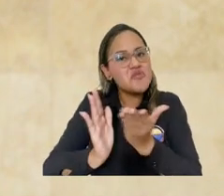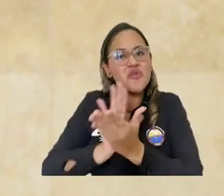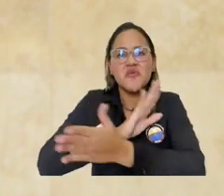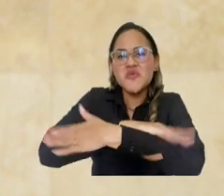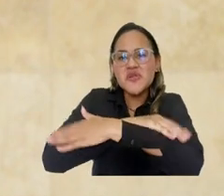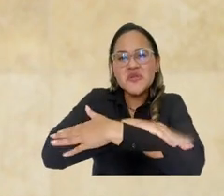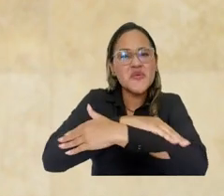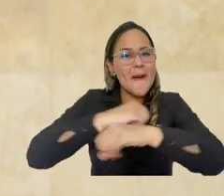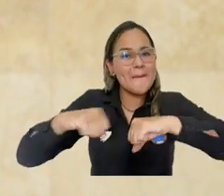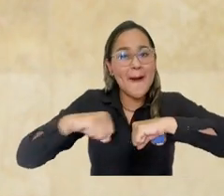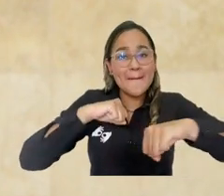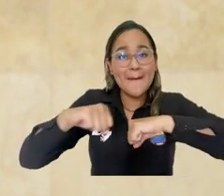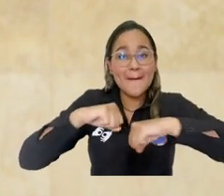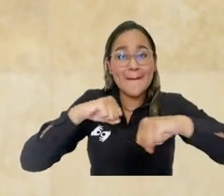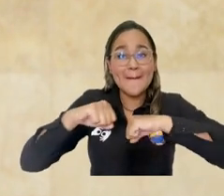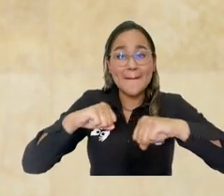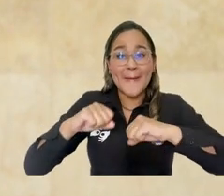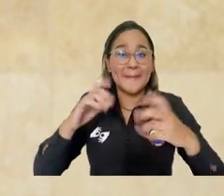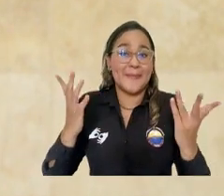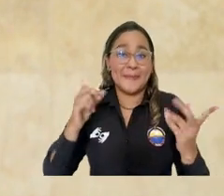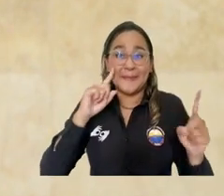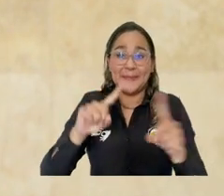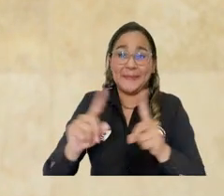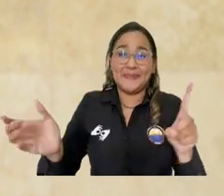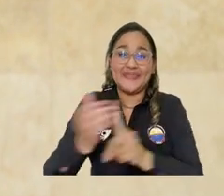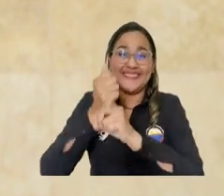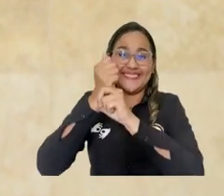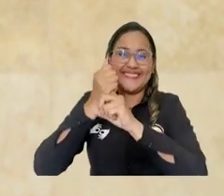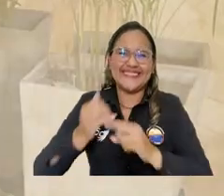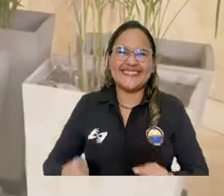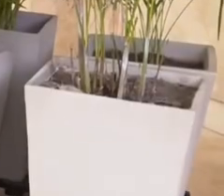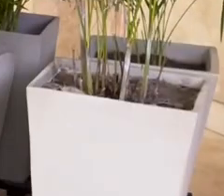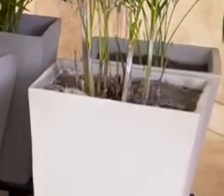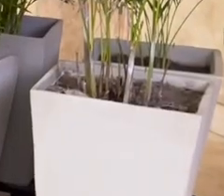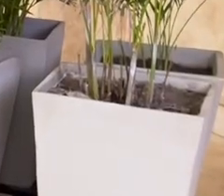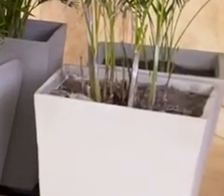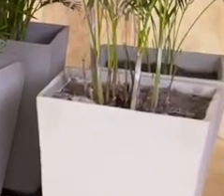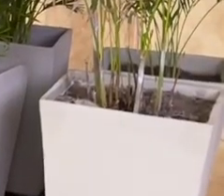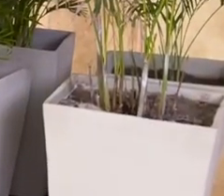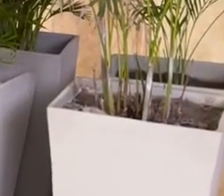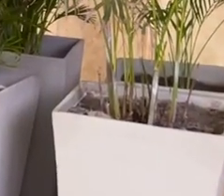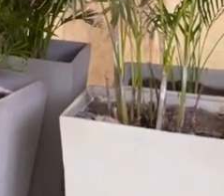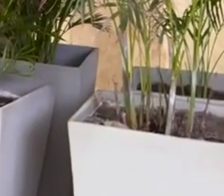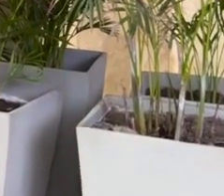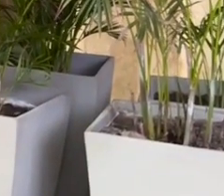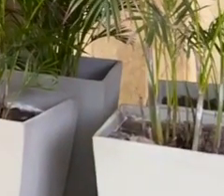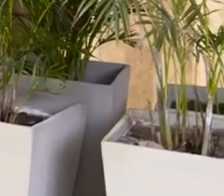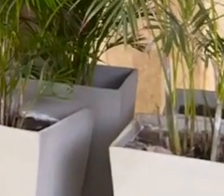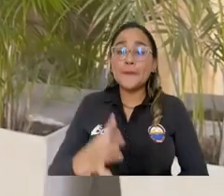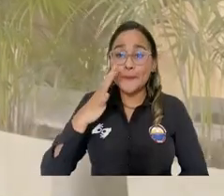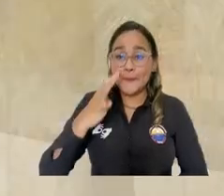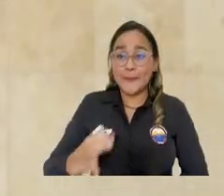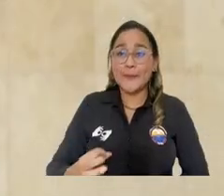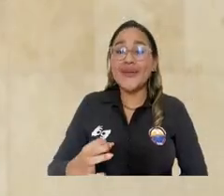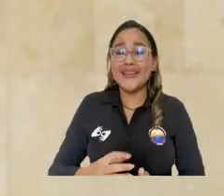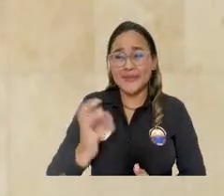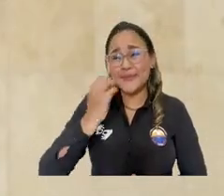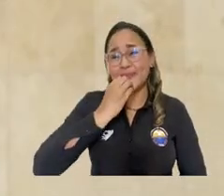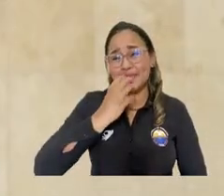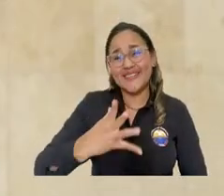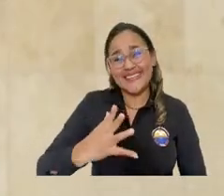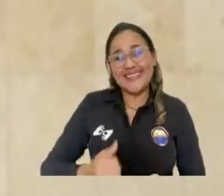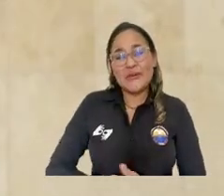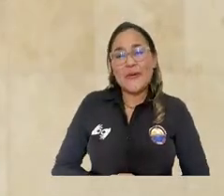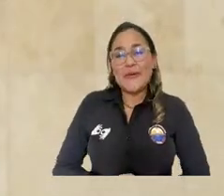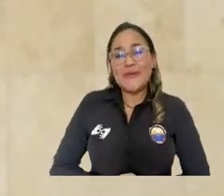seguir estudiando poner de mi parte y ya pues la beca hacia el resto la verdad